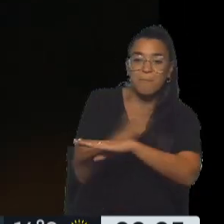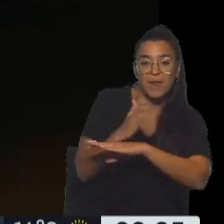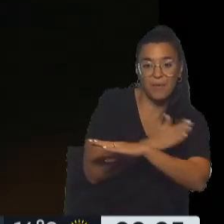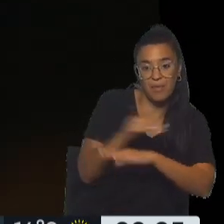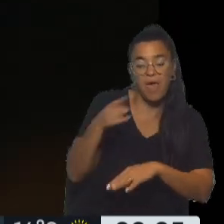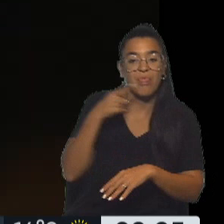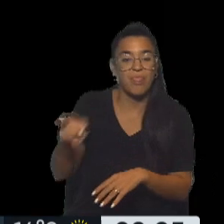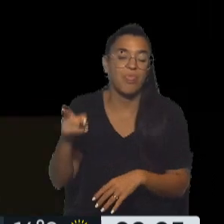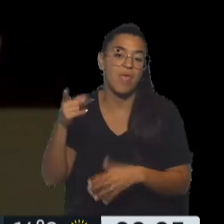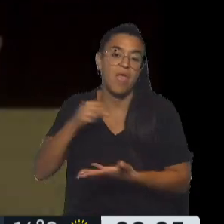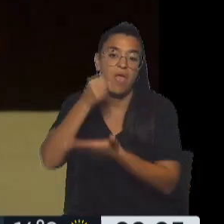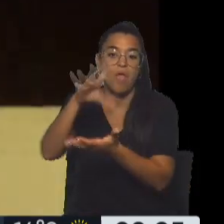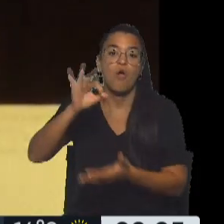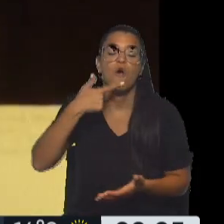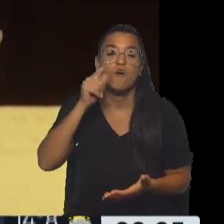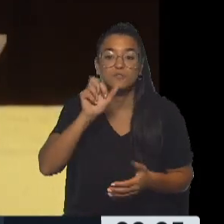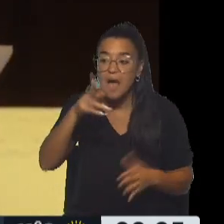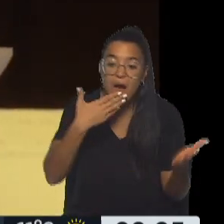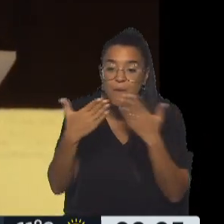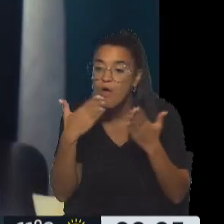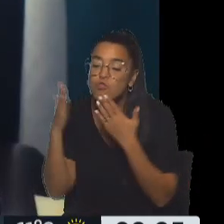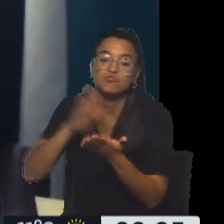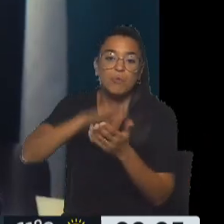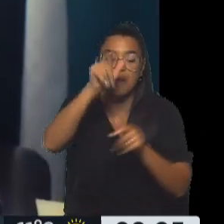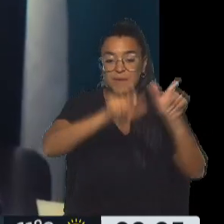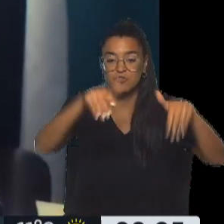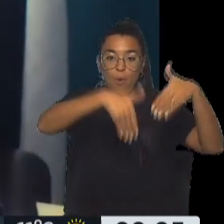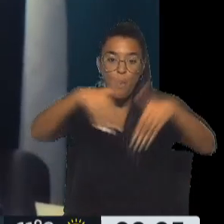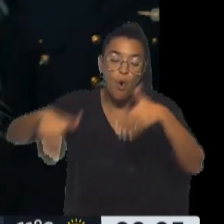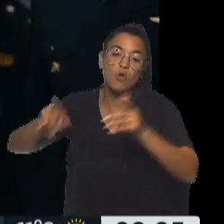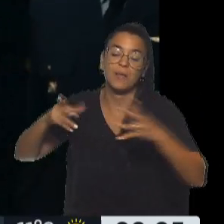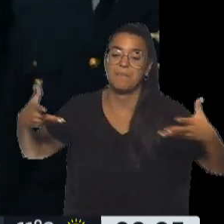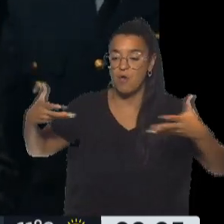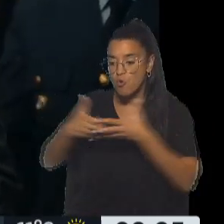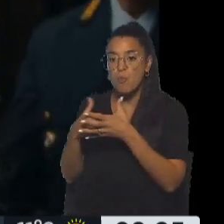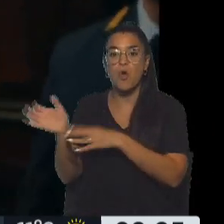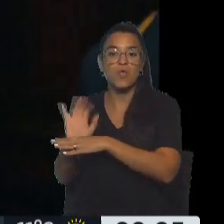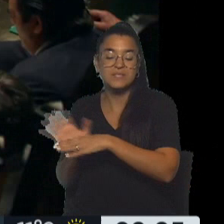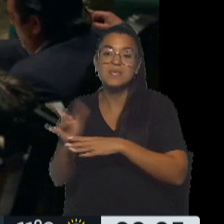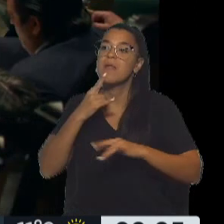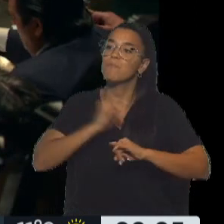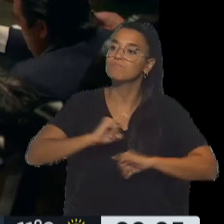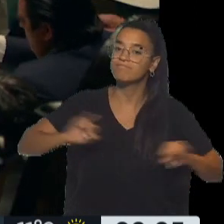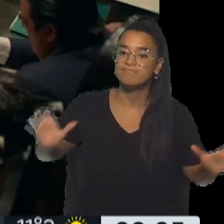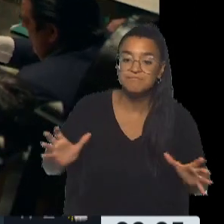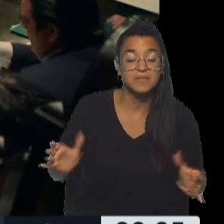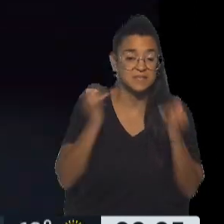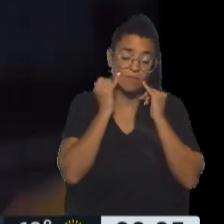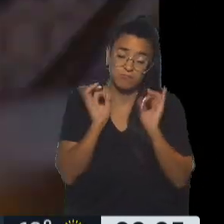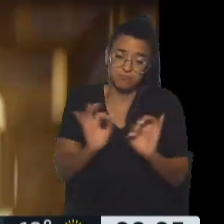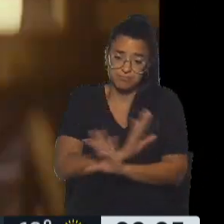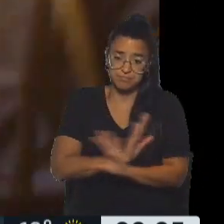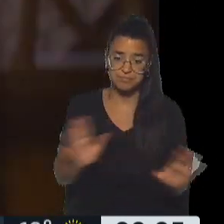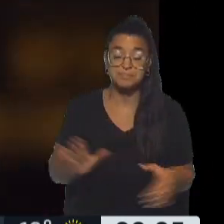hablando con la gente de los votantes, hablando con las cadenas de cines, en lo que tiene que ver con la promoción. Está todo dado, así